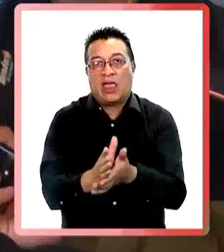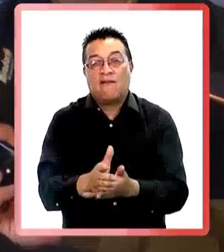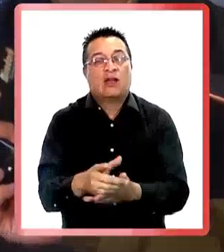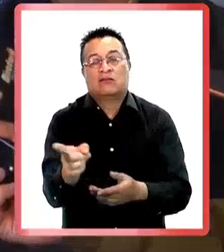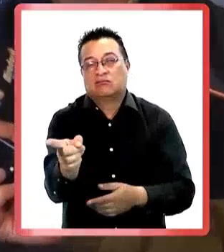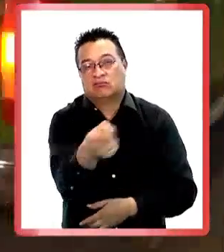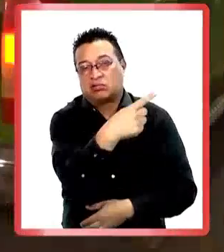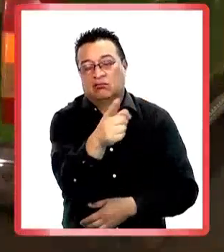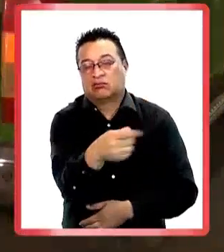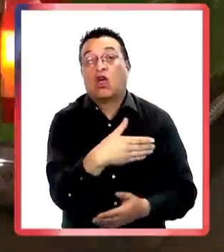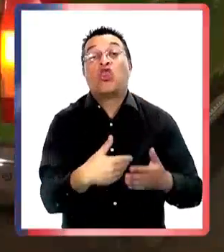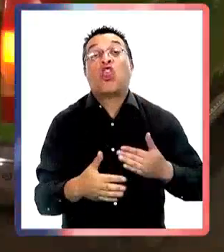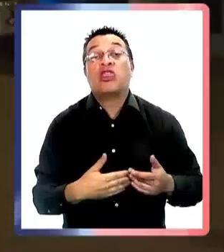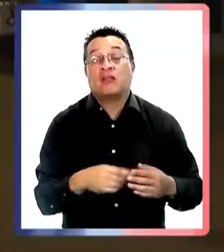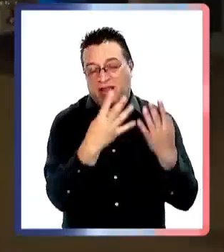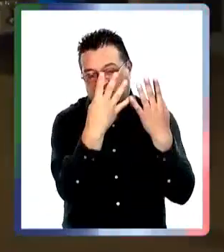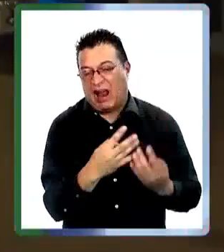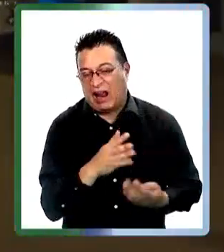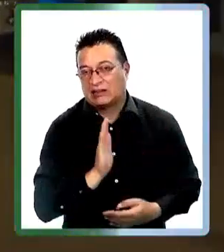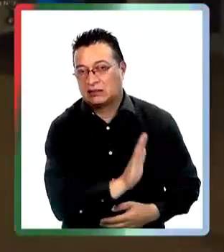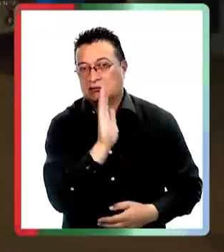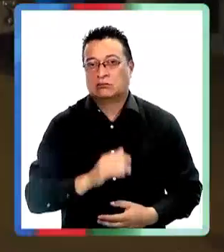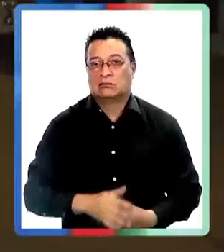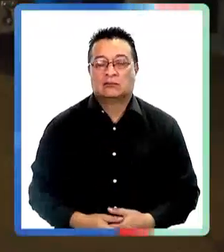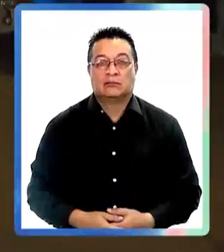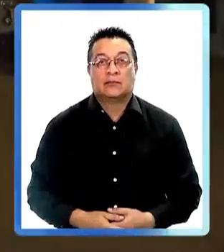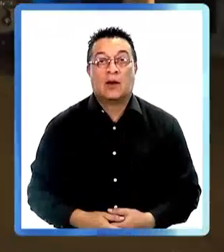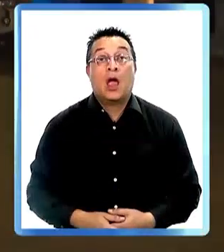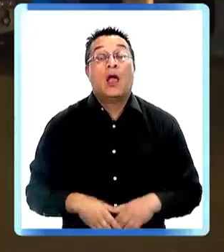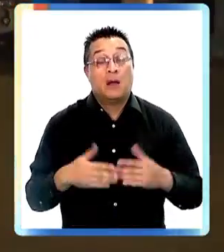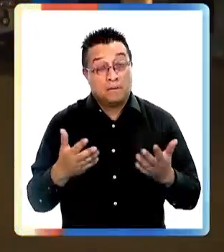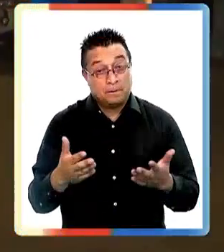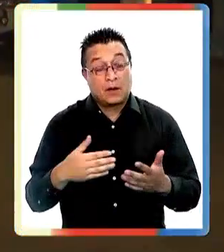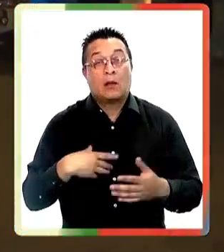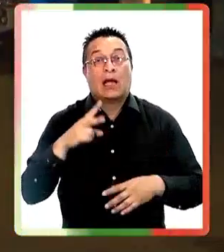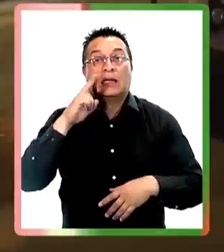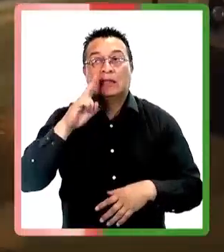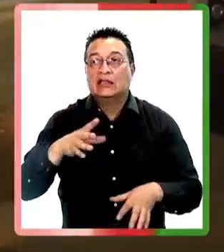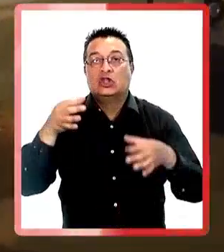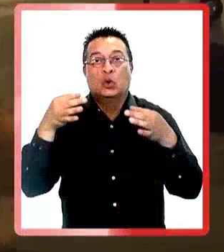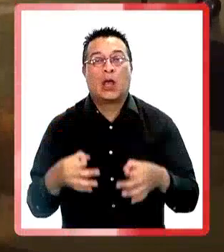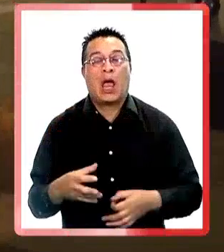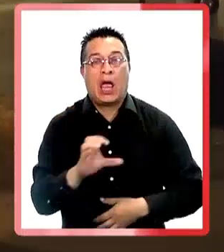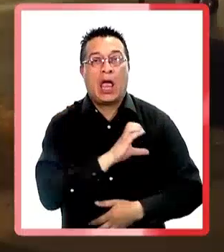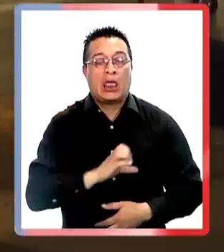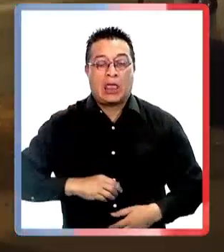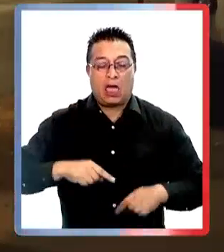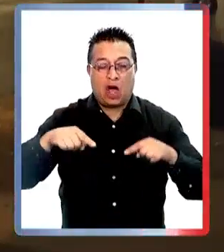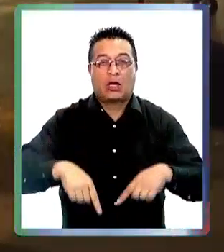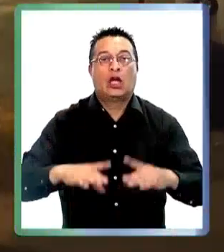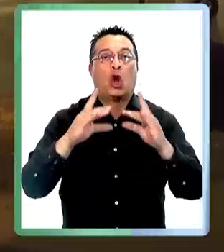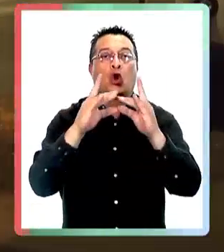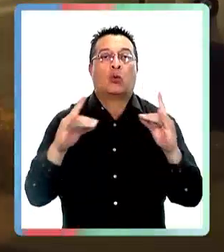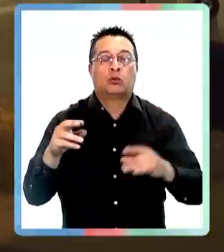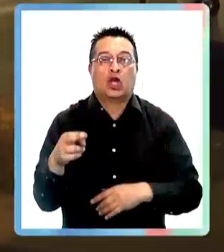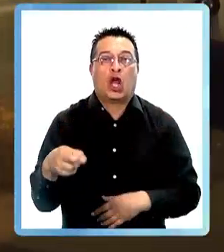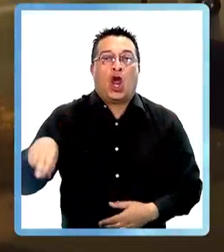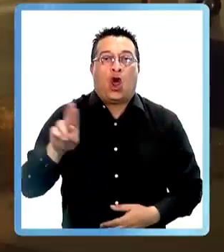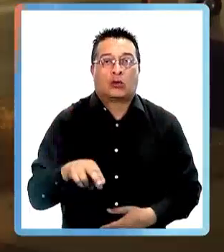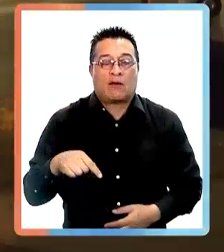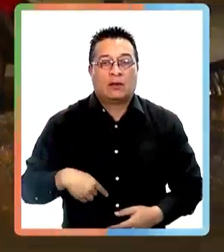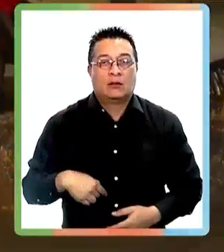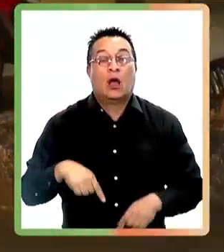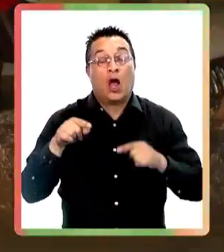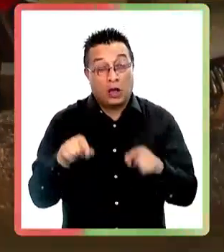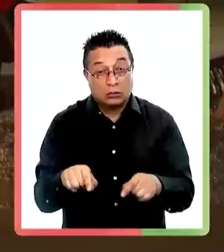y en ese lugar es la cárcel una vez más la inseguridad del Estado acá en la comuna de collipulli hoy día